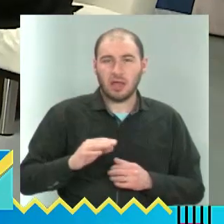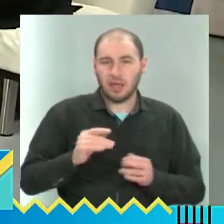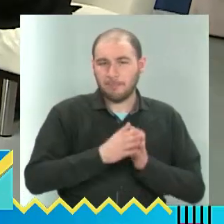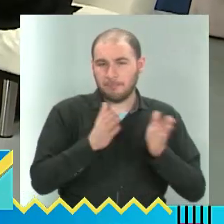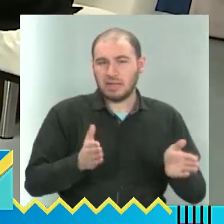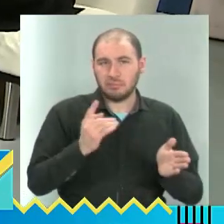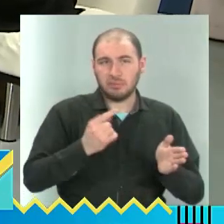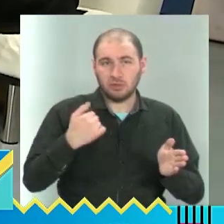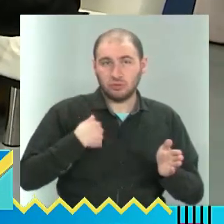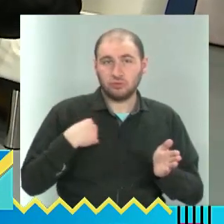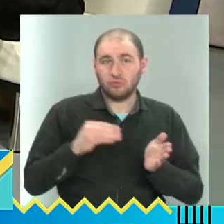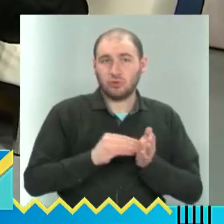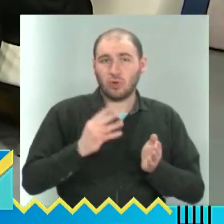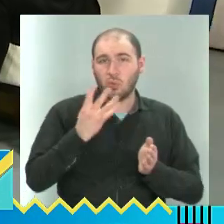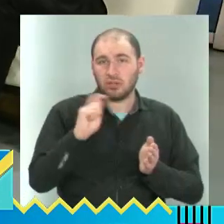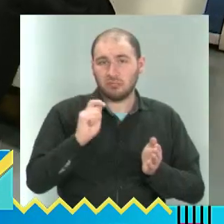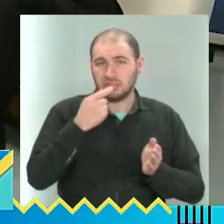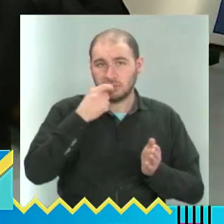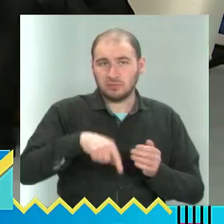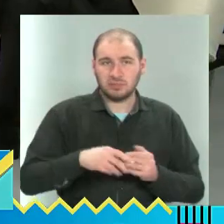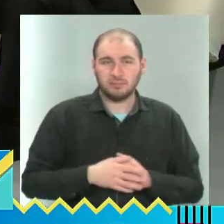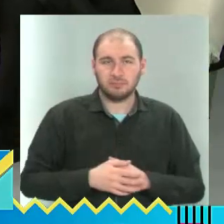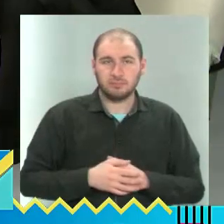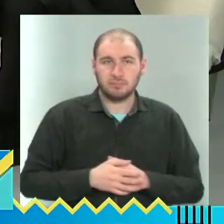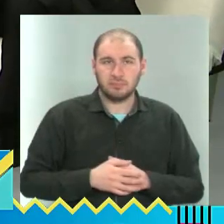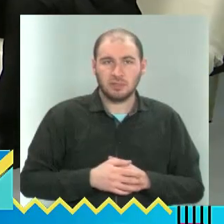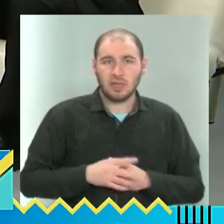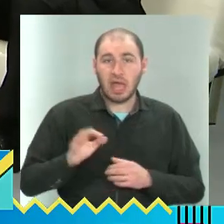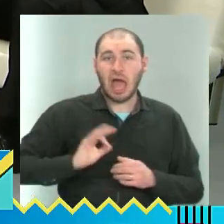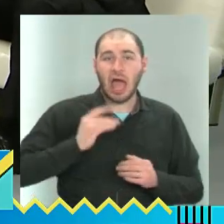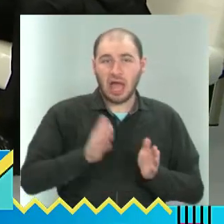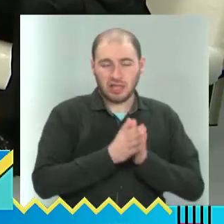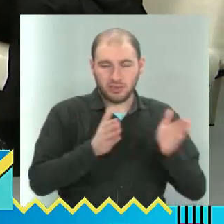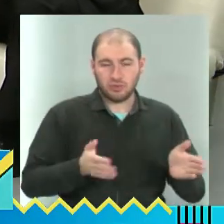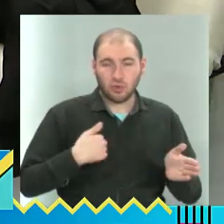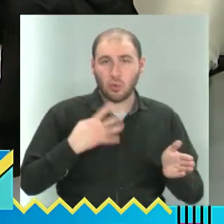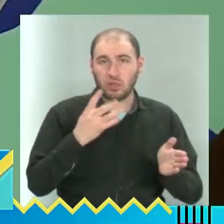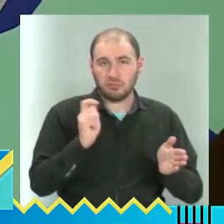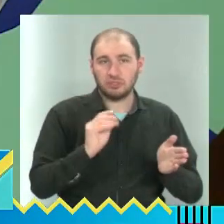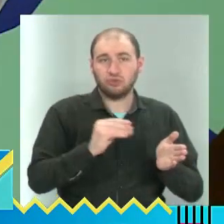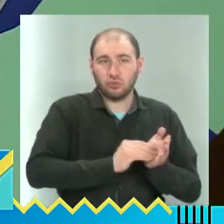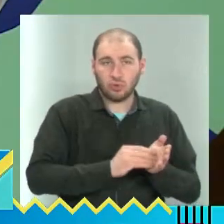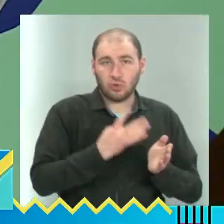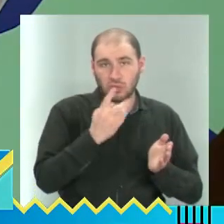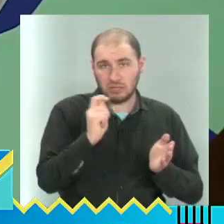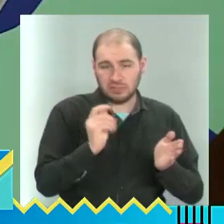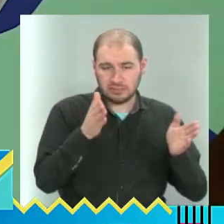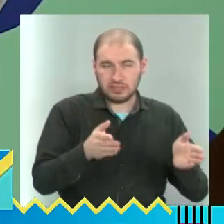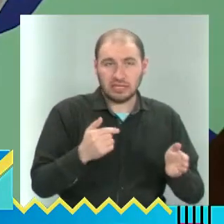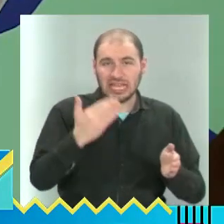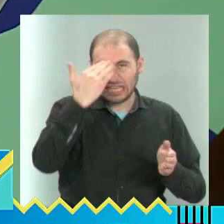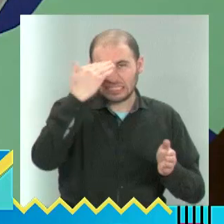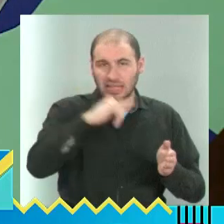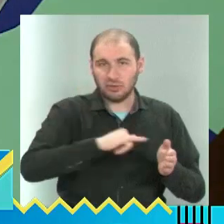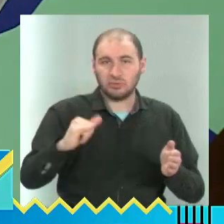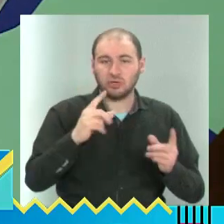en la parte que yo estoy de turno, que son 4 meses aquí en Mendoza. Digamos, de lo que va del año, he estado 4 meses de turno, en estos 4 meses he tenido 15 denuncias